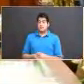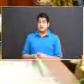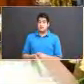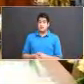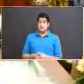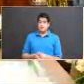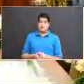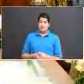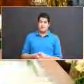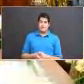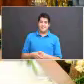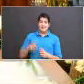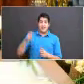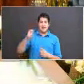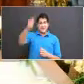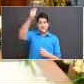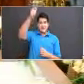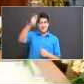Salud.